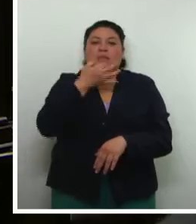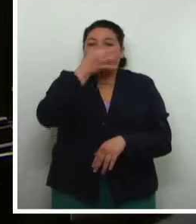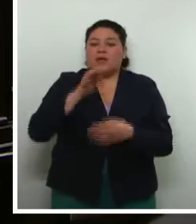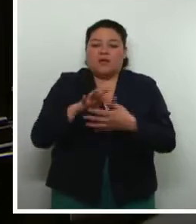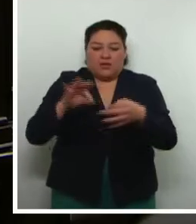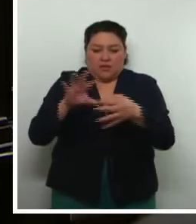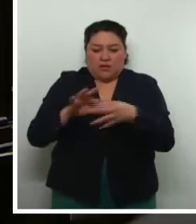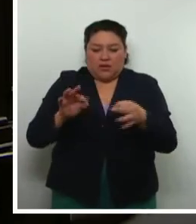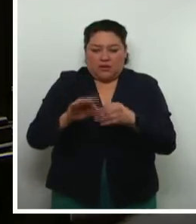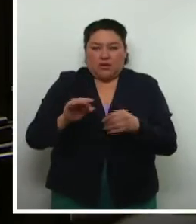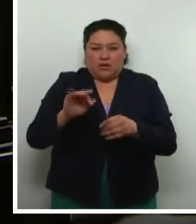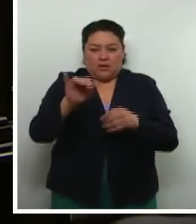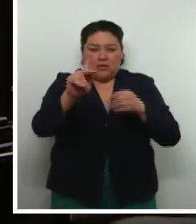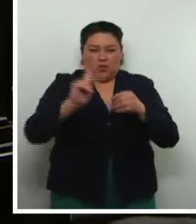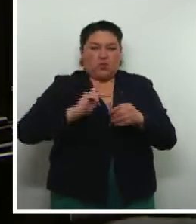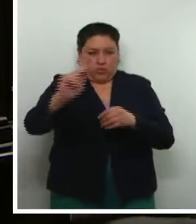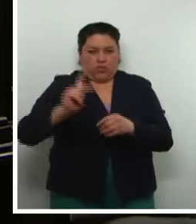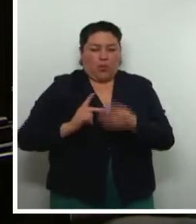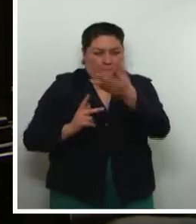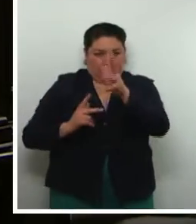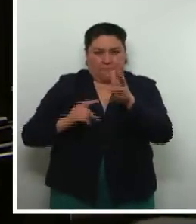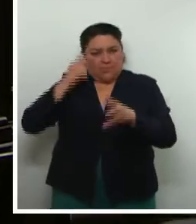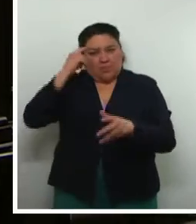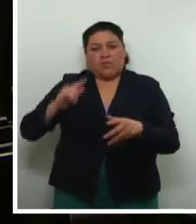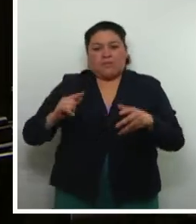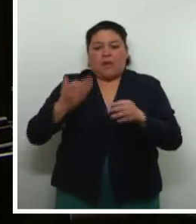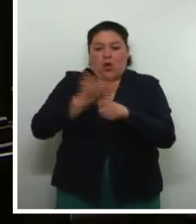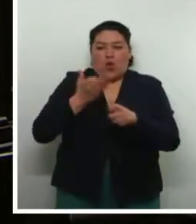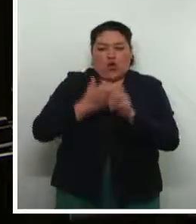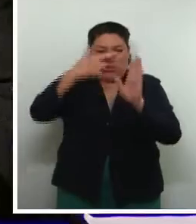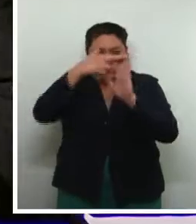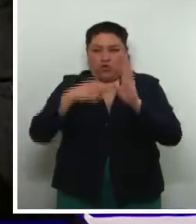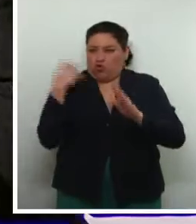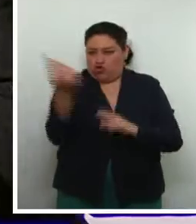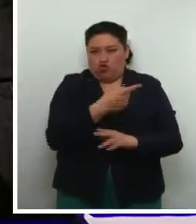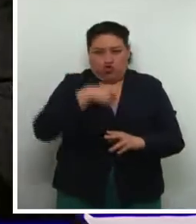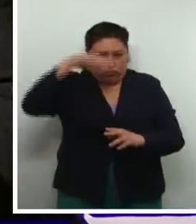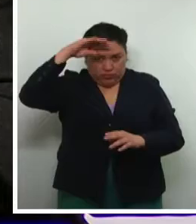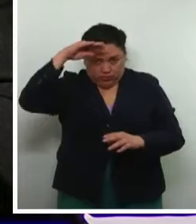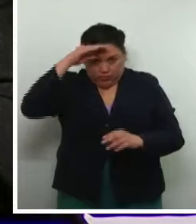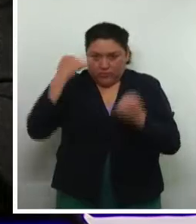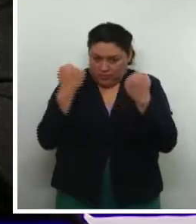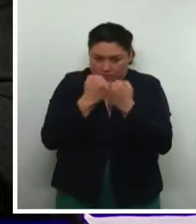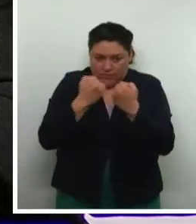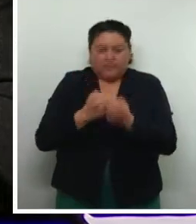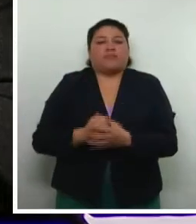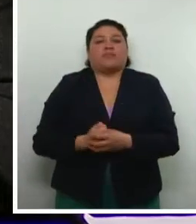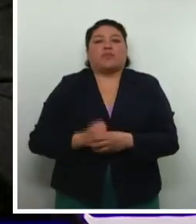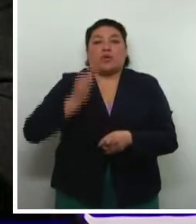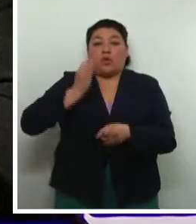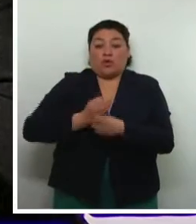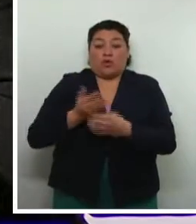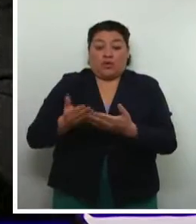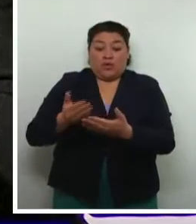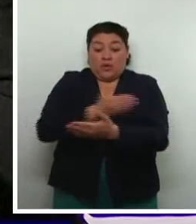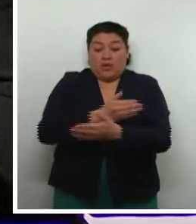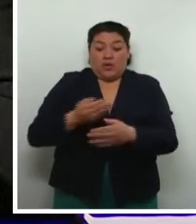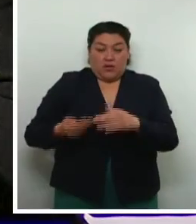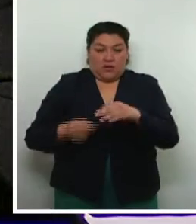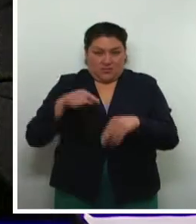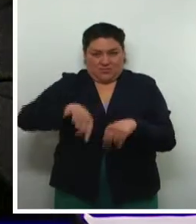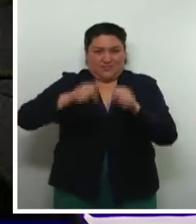efectivamente con el objetivo de normar criterio. Del procedimiento que autorizó esta